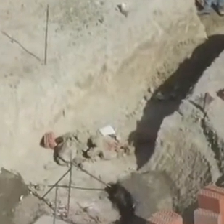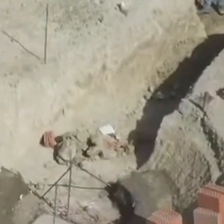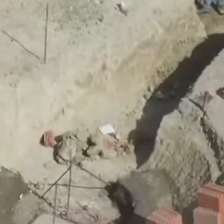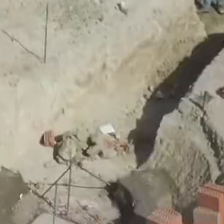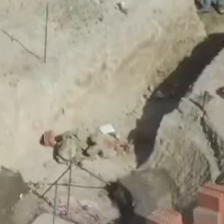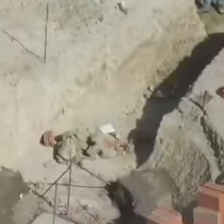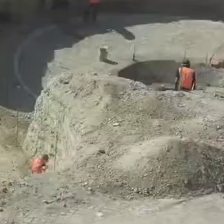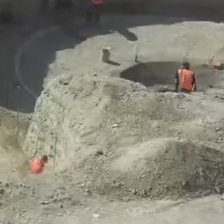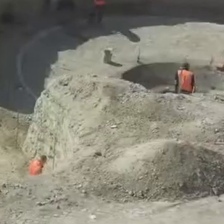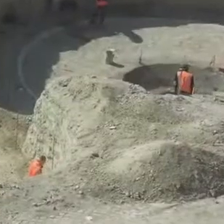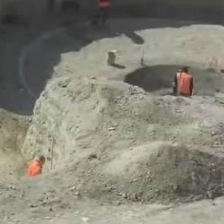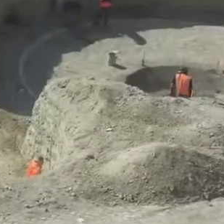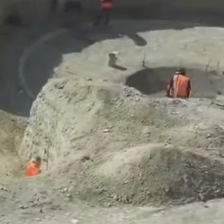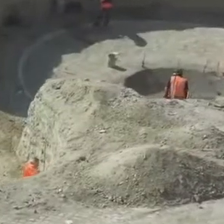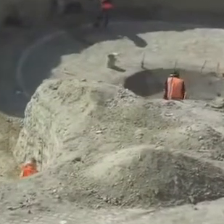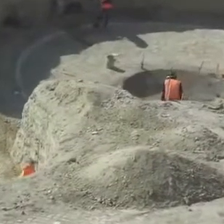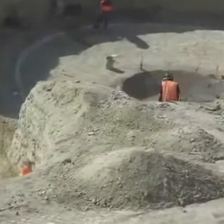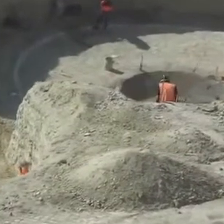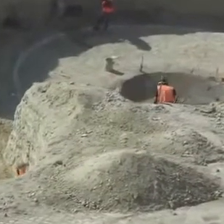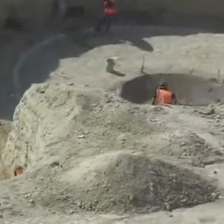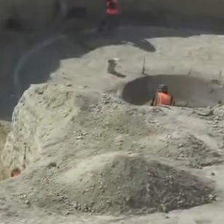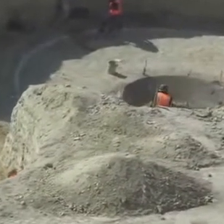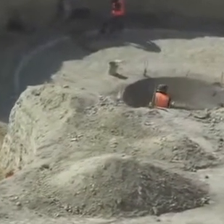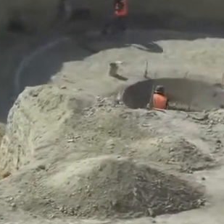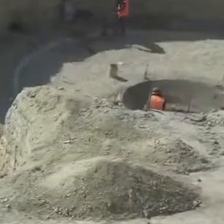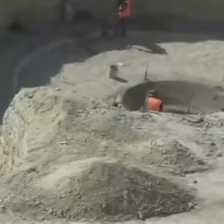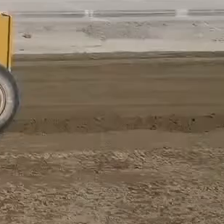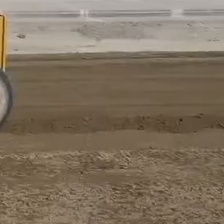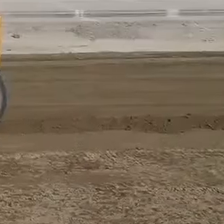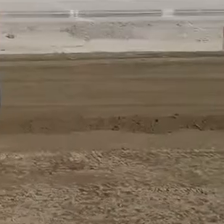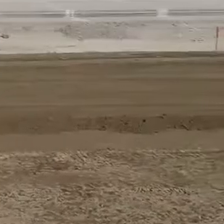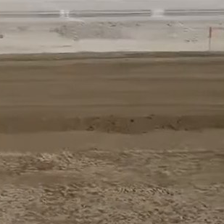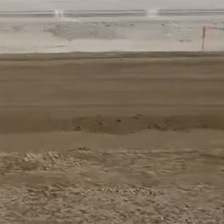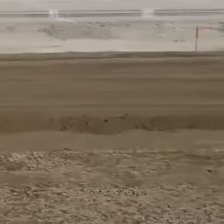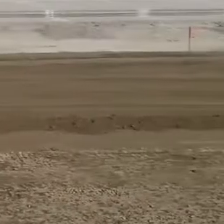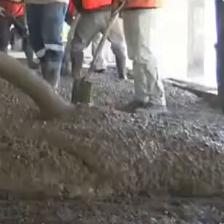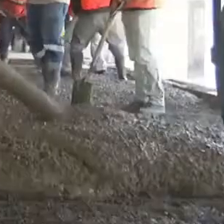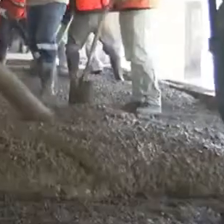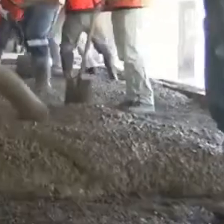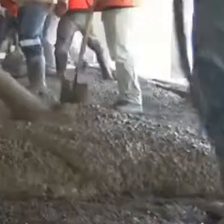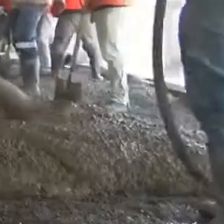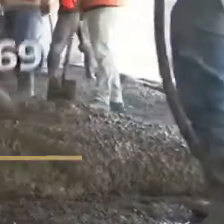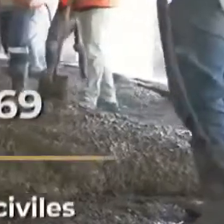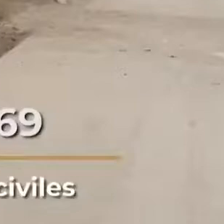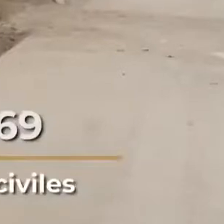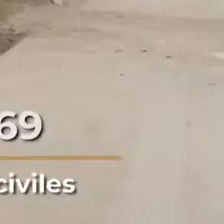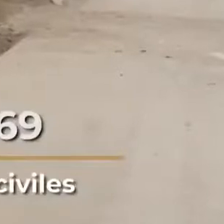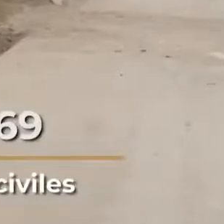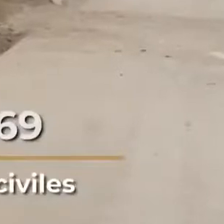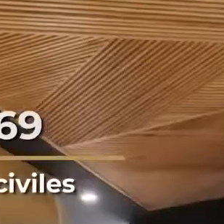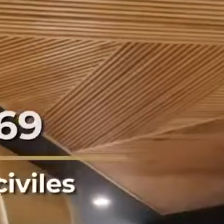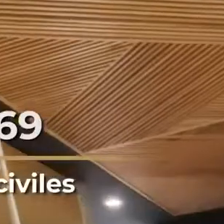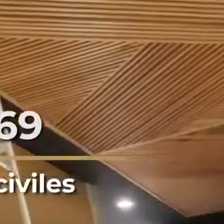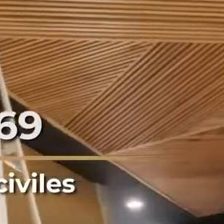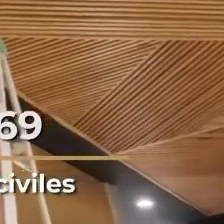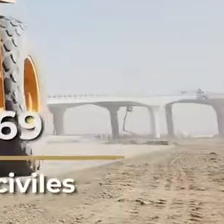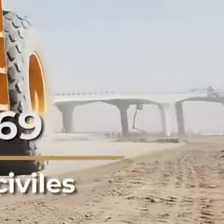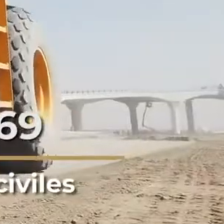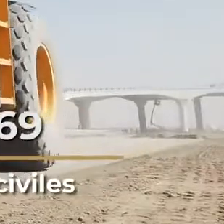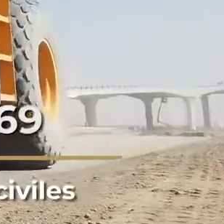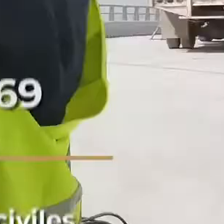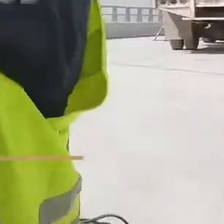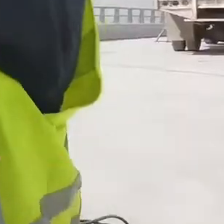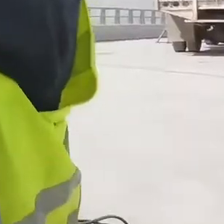en cisterna de regulación, sur y complejo logístico. A la fecha, se han generado